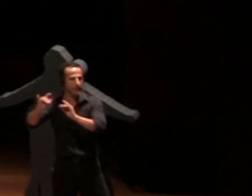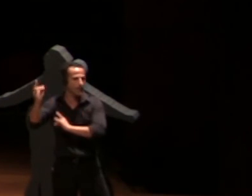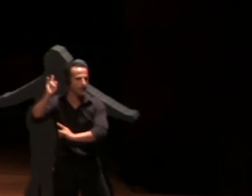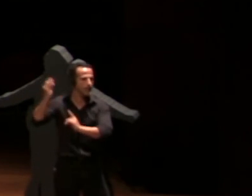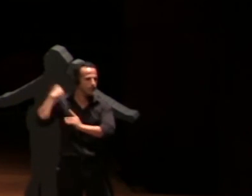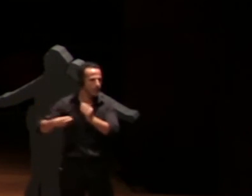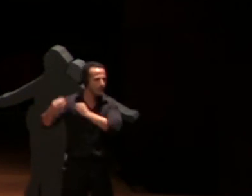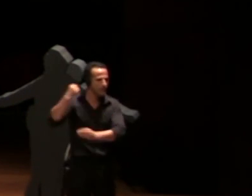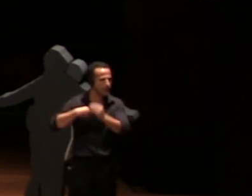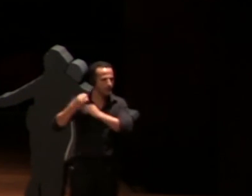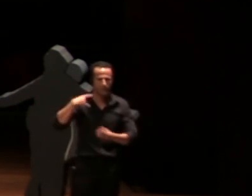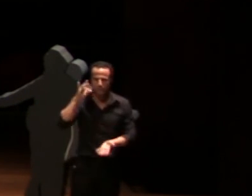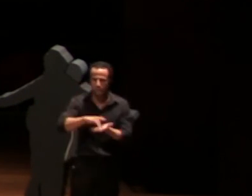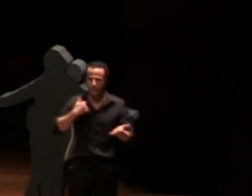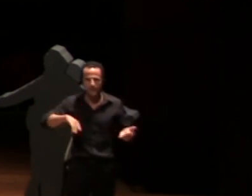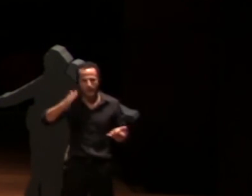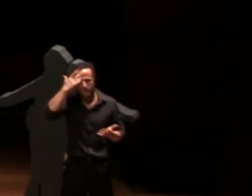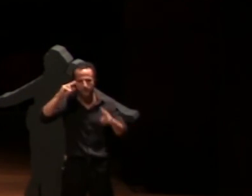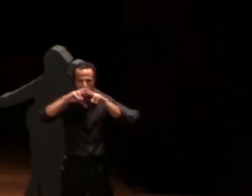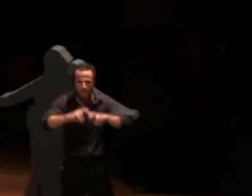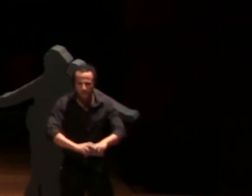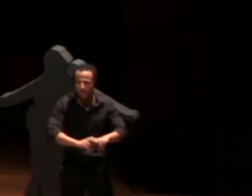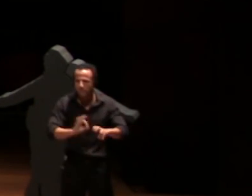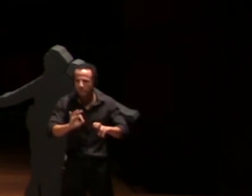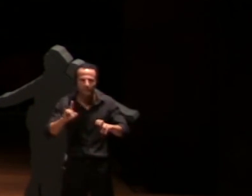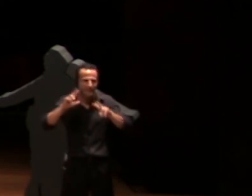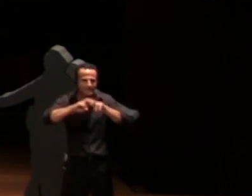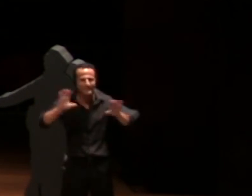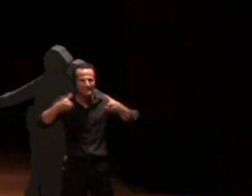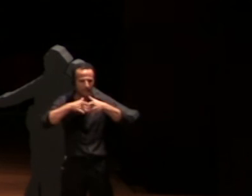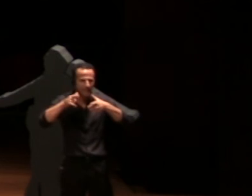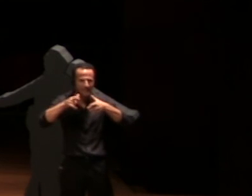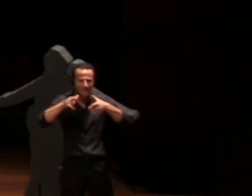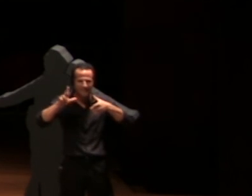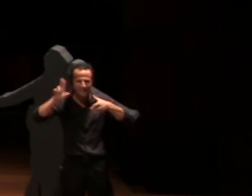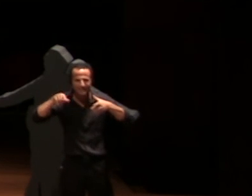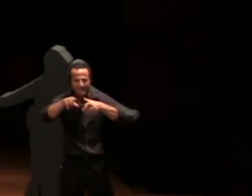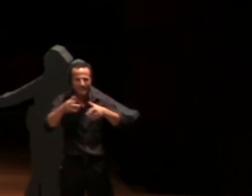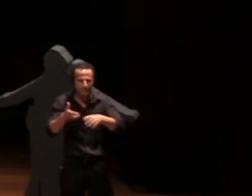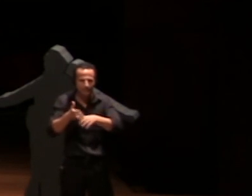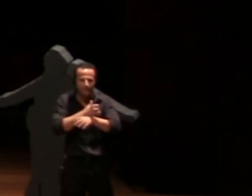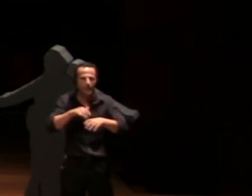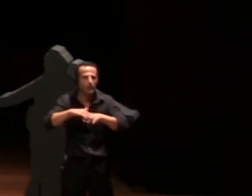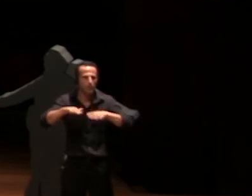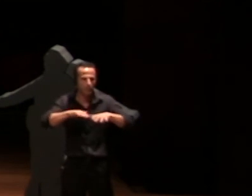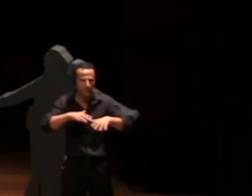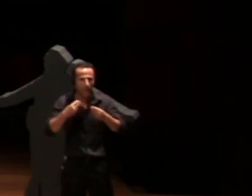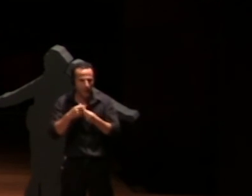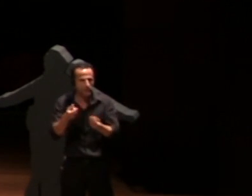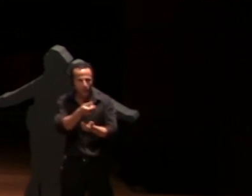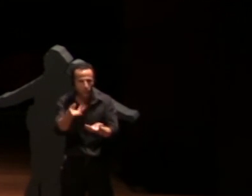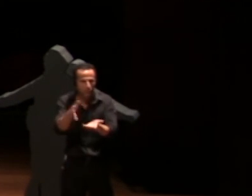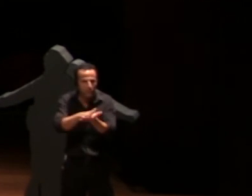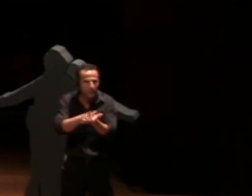principales predictores en estudios de cohortes muy importantes, los principales predictores de morbilidad, incluso de mortalidad,